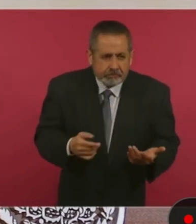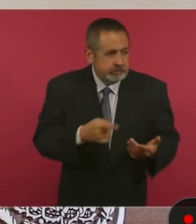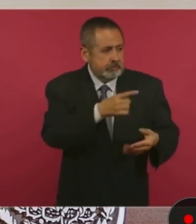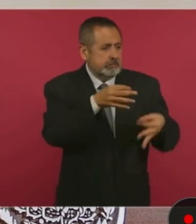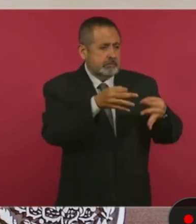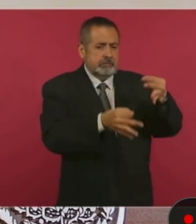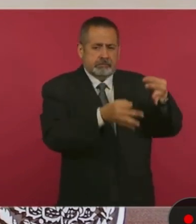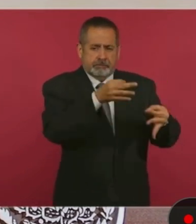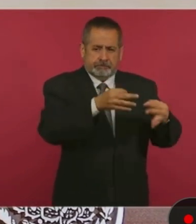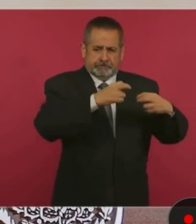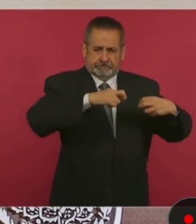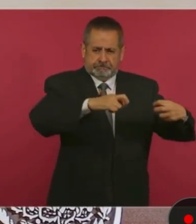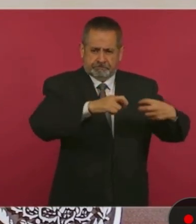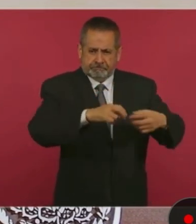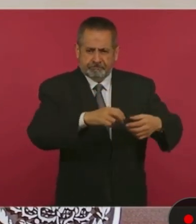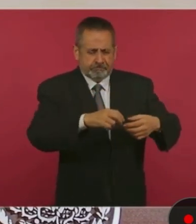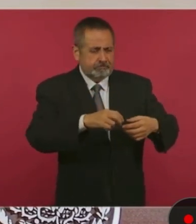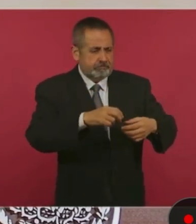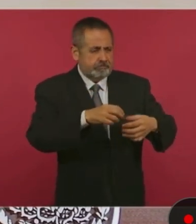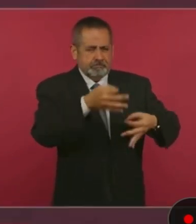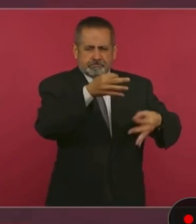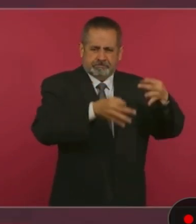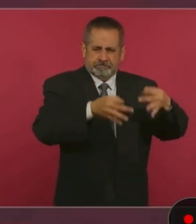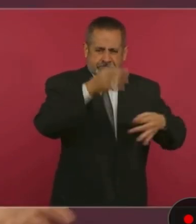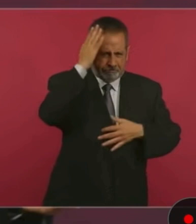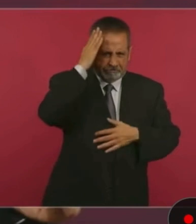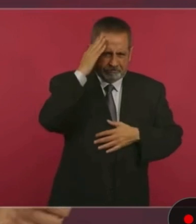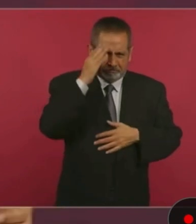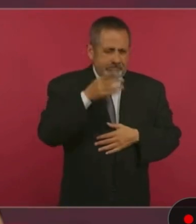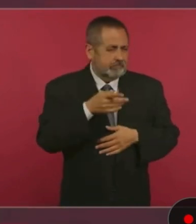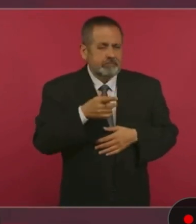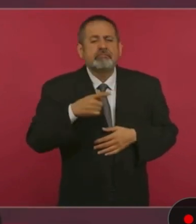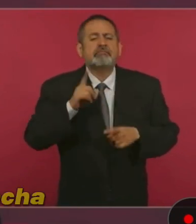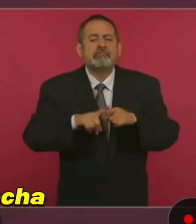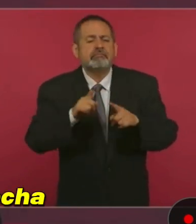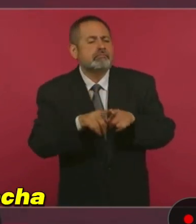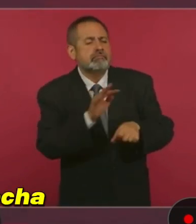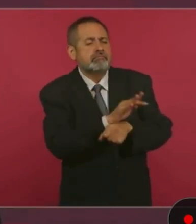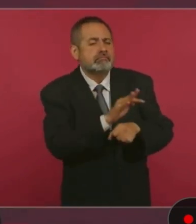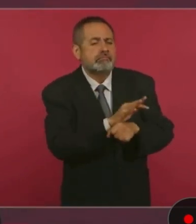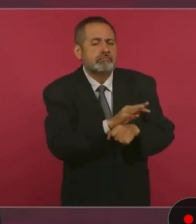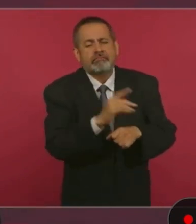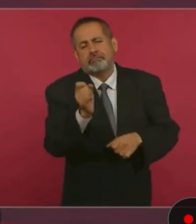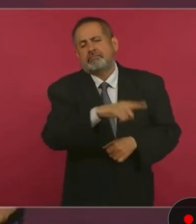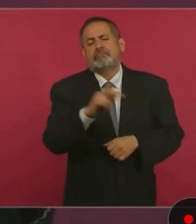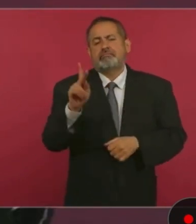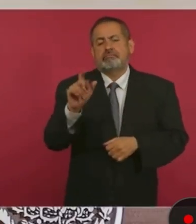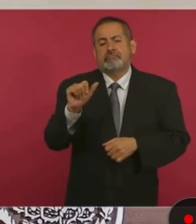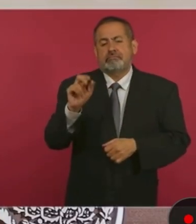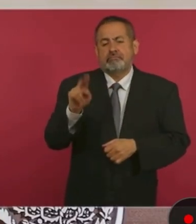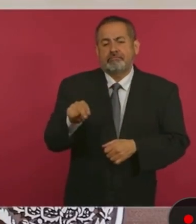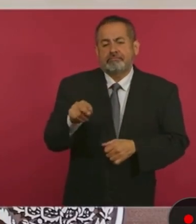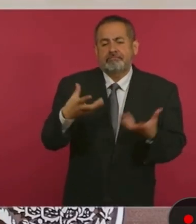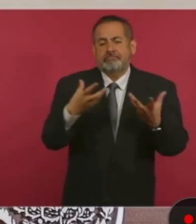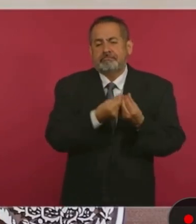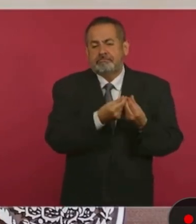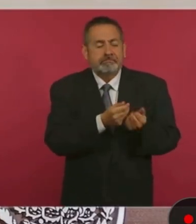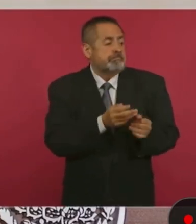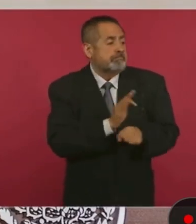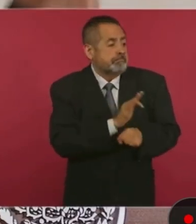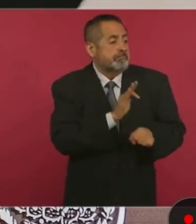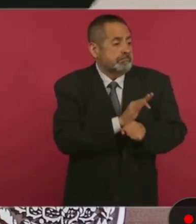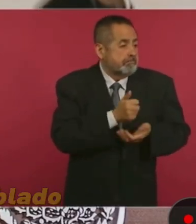ministros, a los magistrados, pues los panistas, la derecha, el